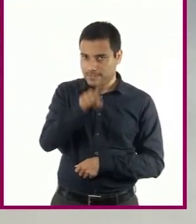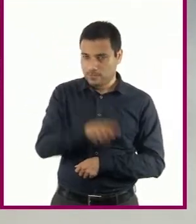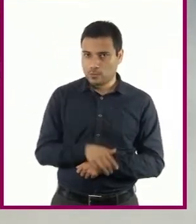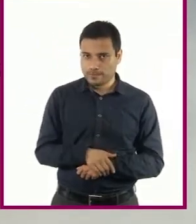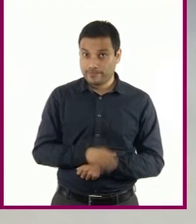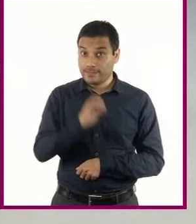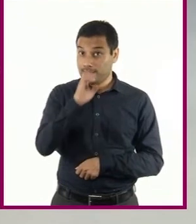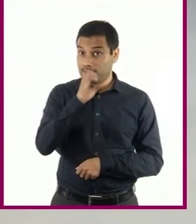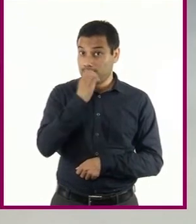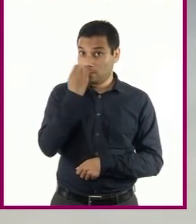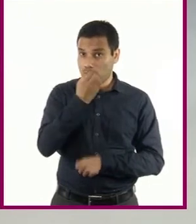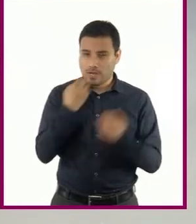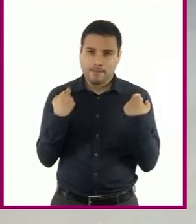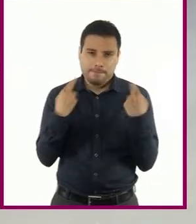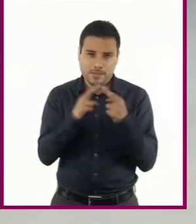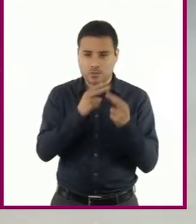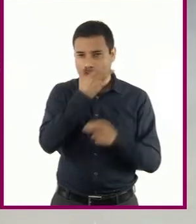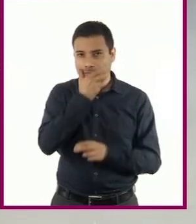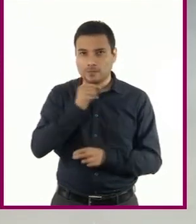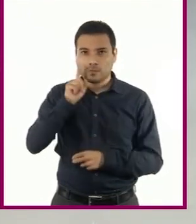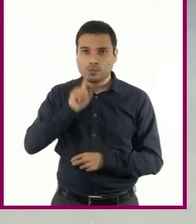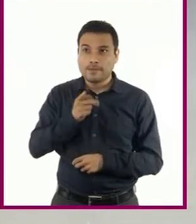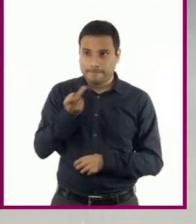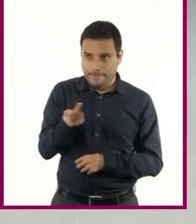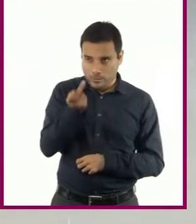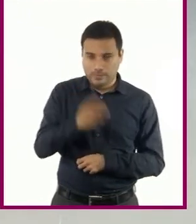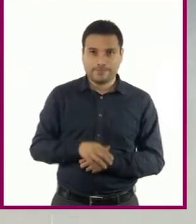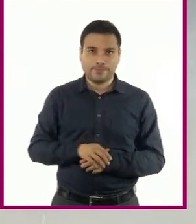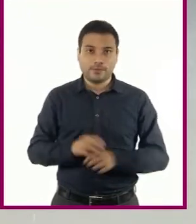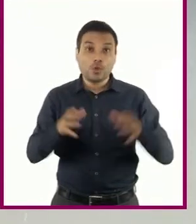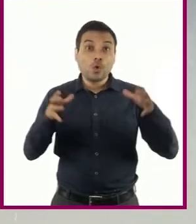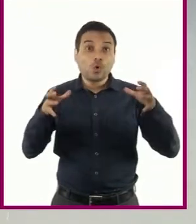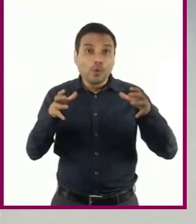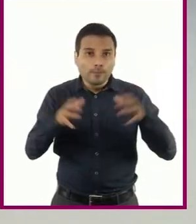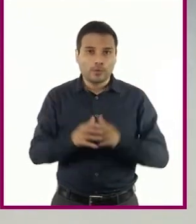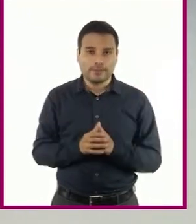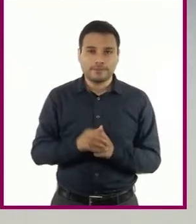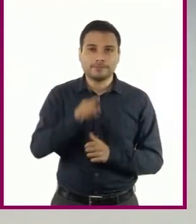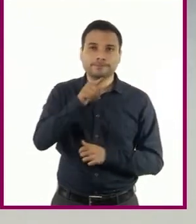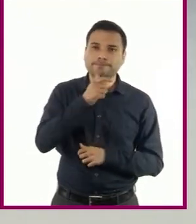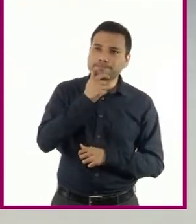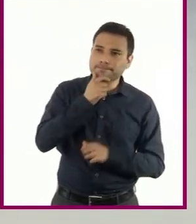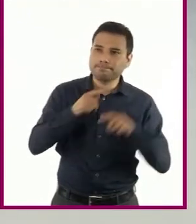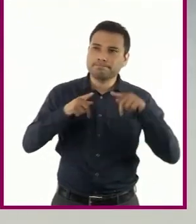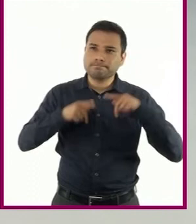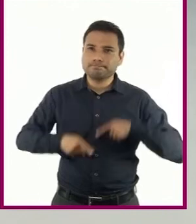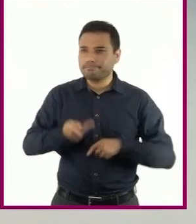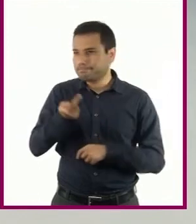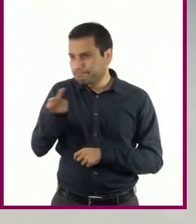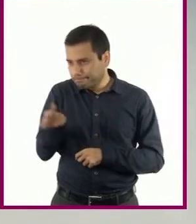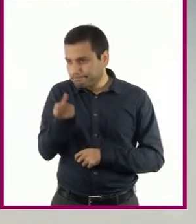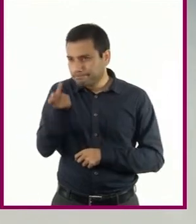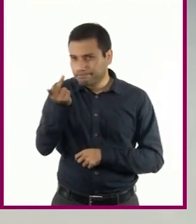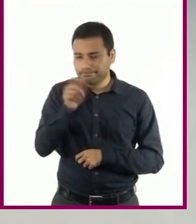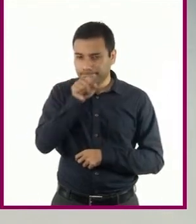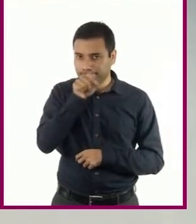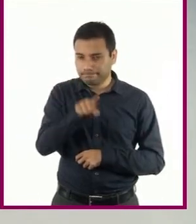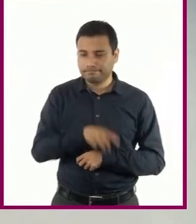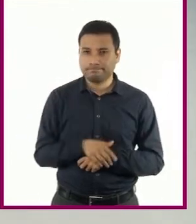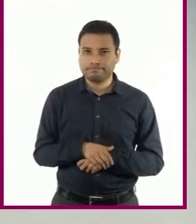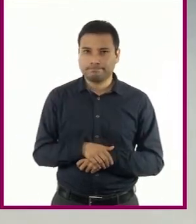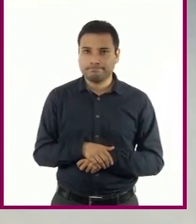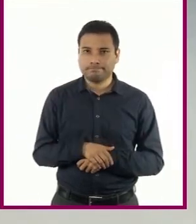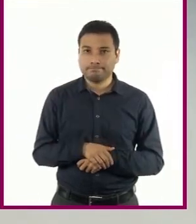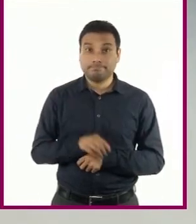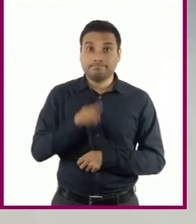escuelas a una maestra o maestro y en sus comunidades comparen sus respuestas con las personas encuestadas. Puede ser que se